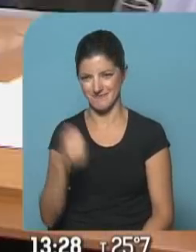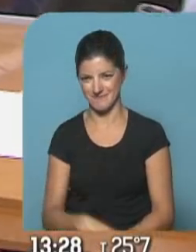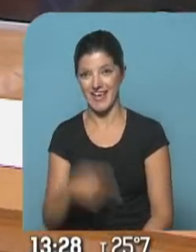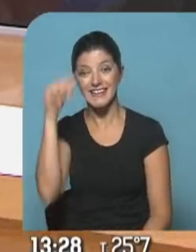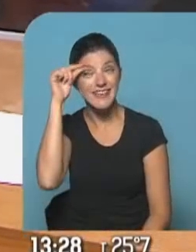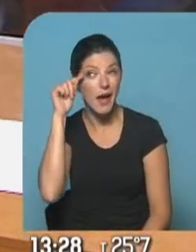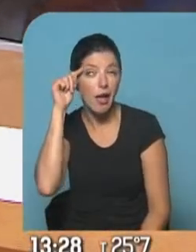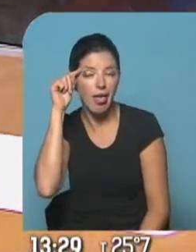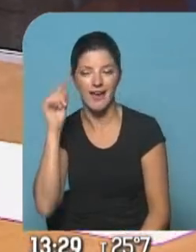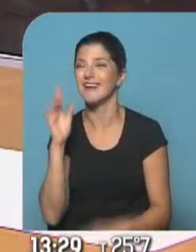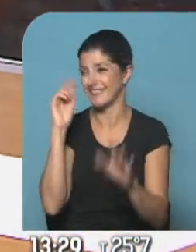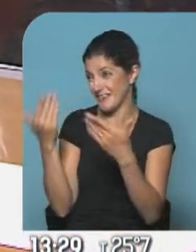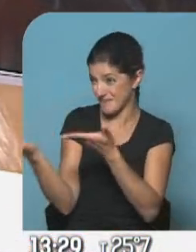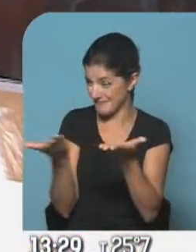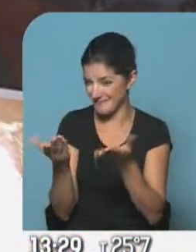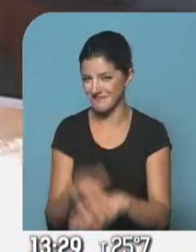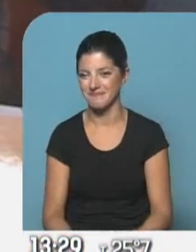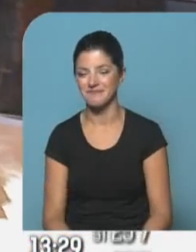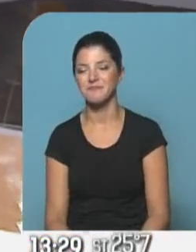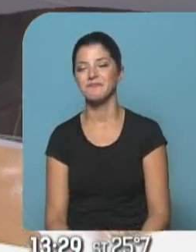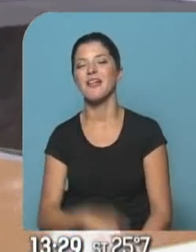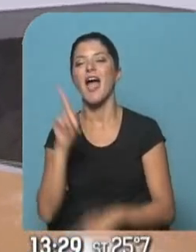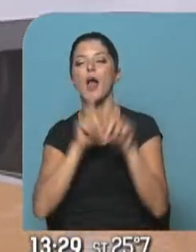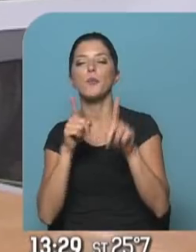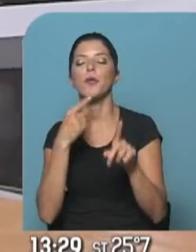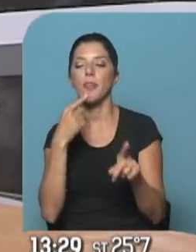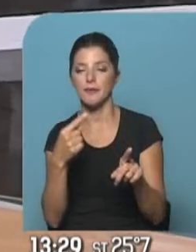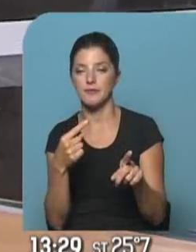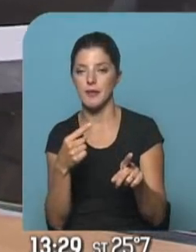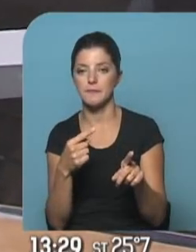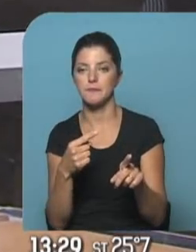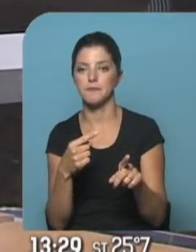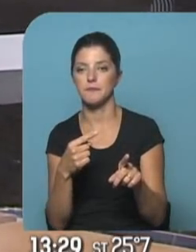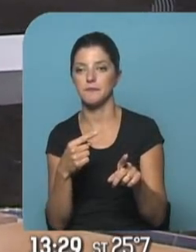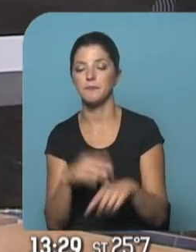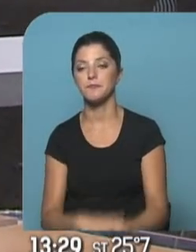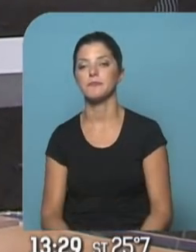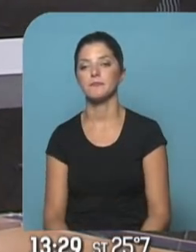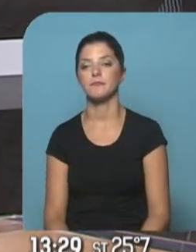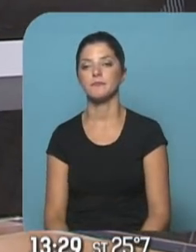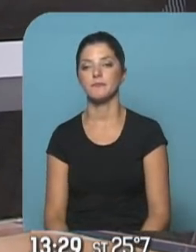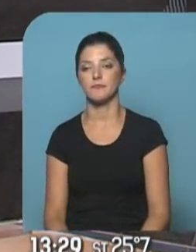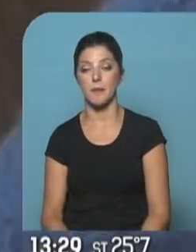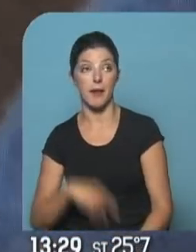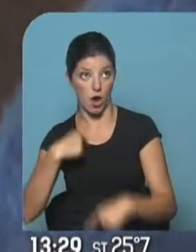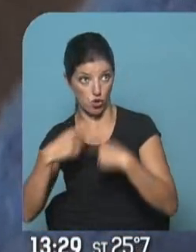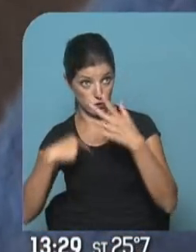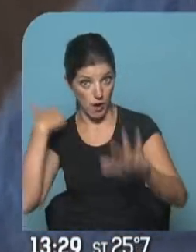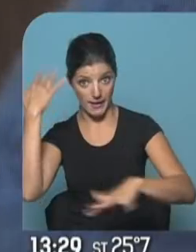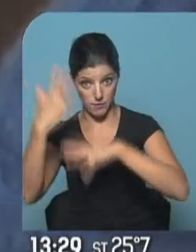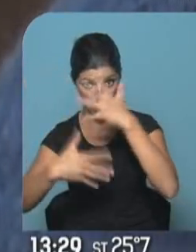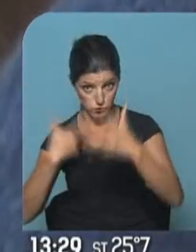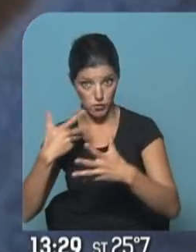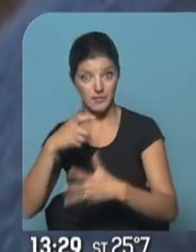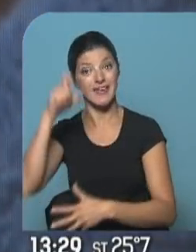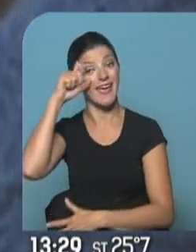Natalia. Hay quienes dicen que el mejor candidato entonces debería haber sido, para continuar esta revolución, que efectivamente Evo